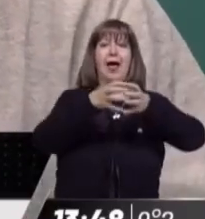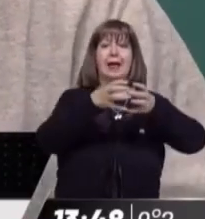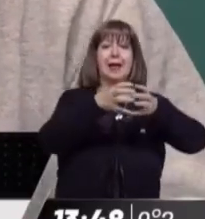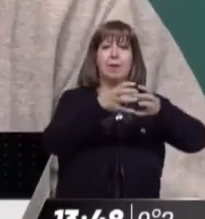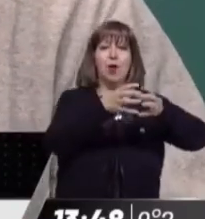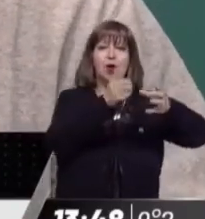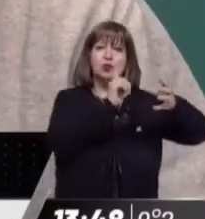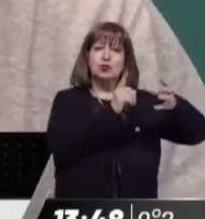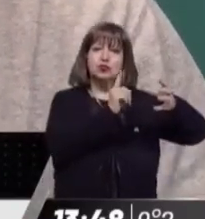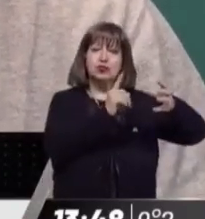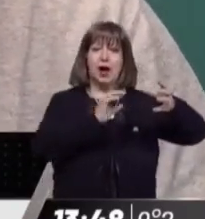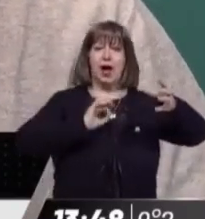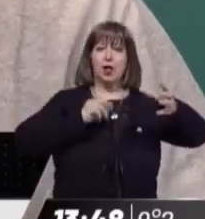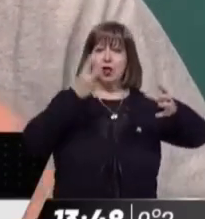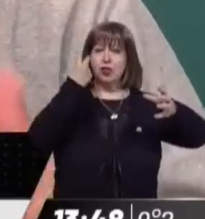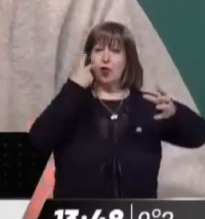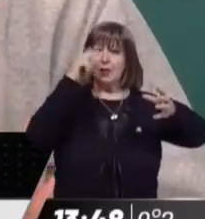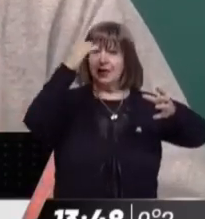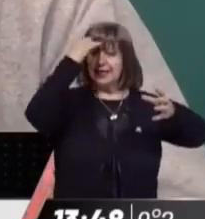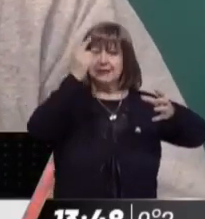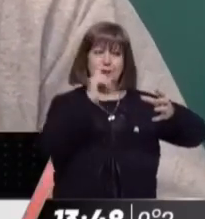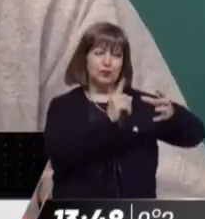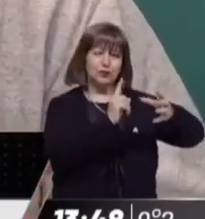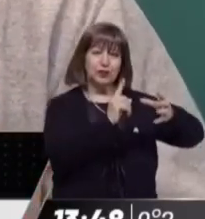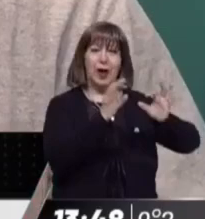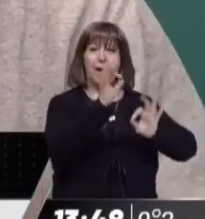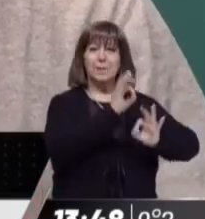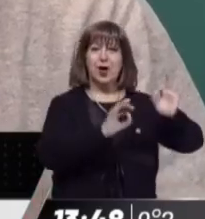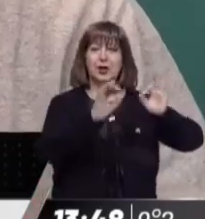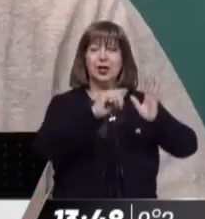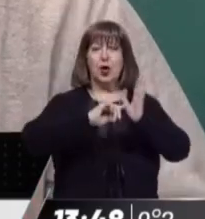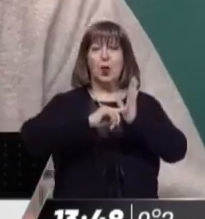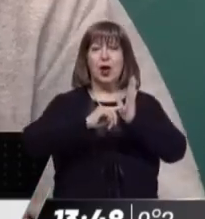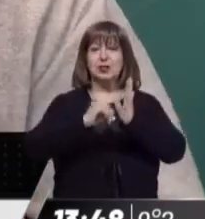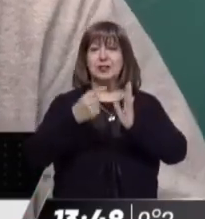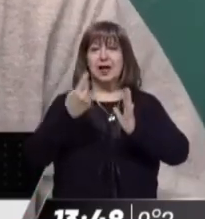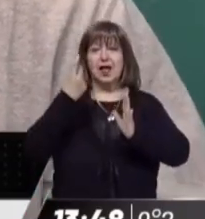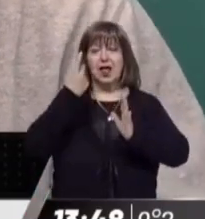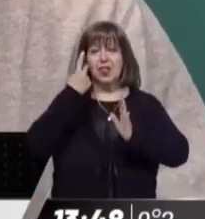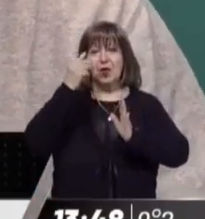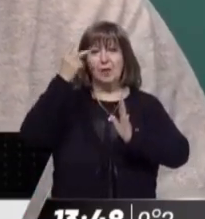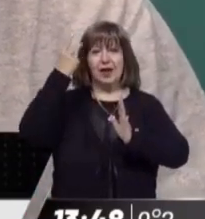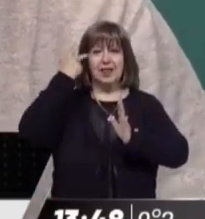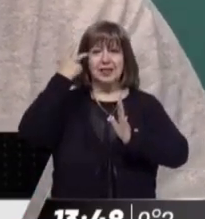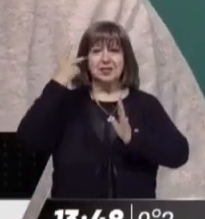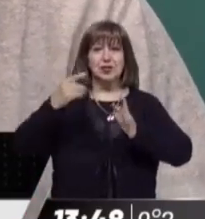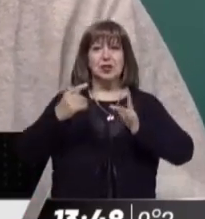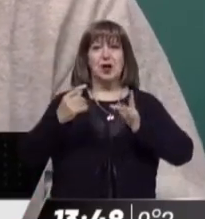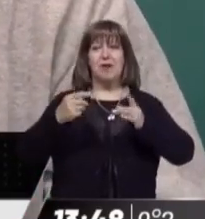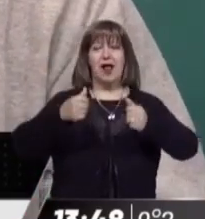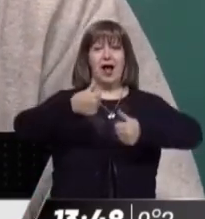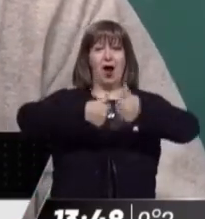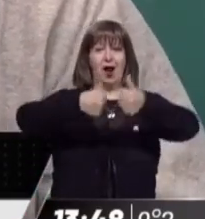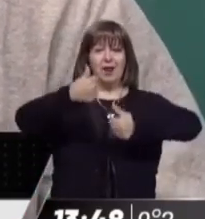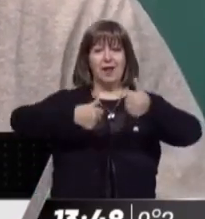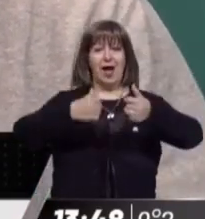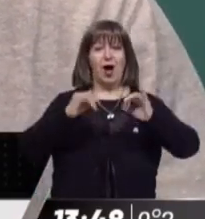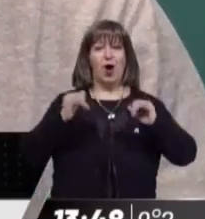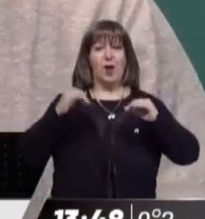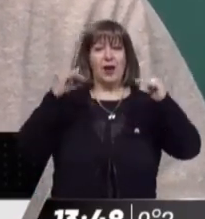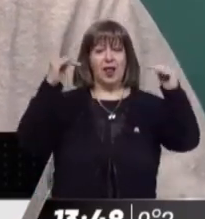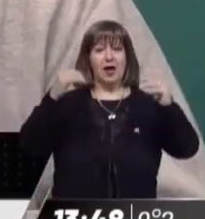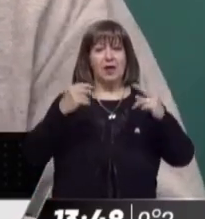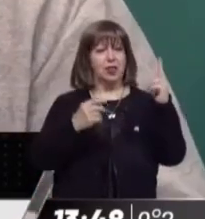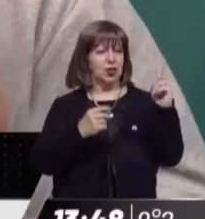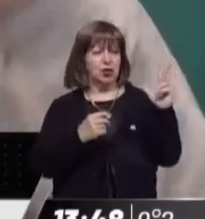venían trabajando desde el 2015 con el proyecto de Buenos Aires 2018, cuando en las Olimpiadas Juveniles. Hubieron dos o tres chicos que